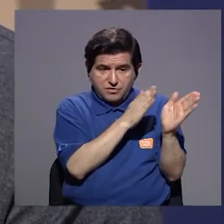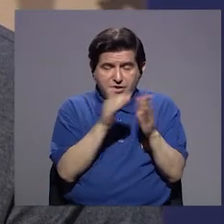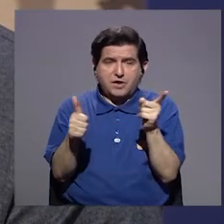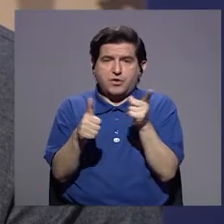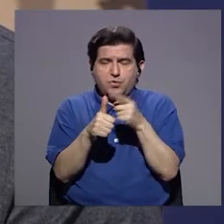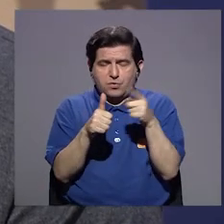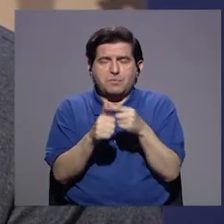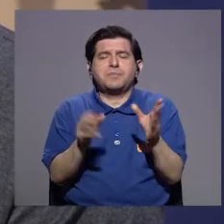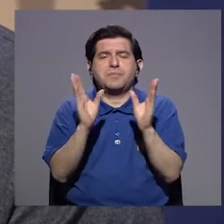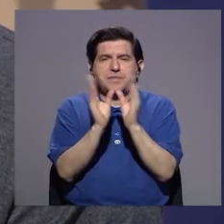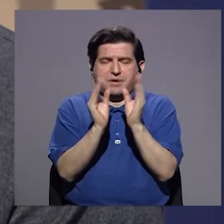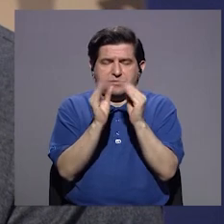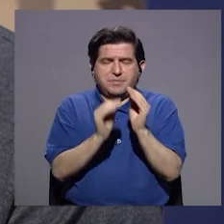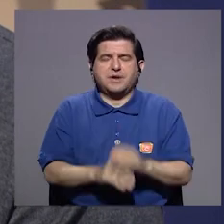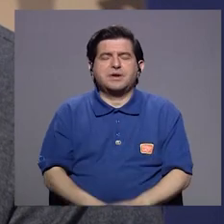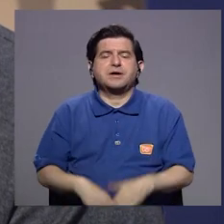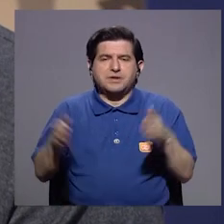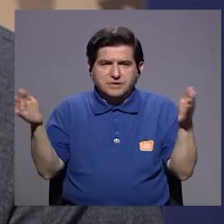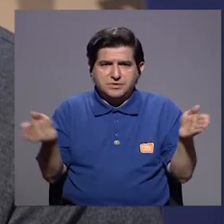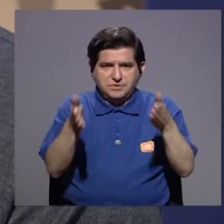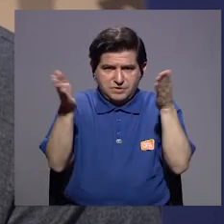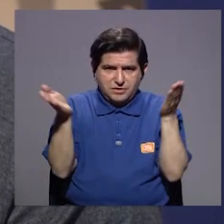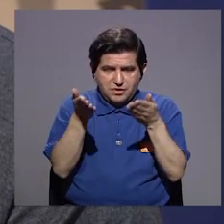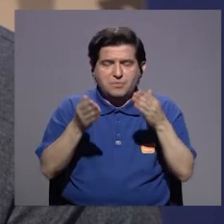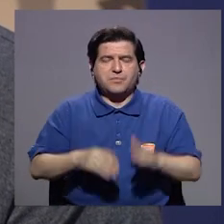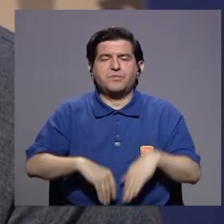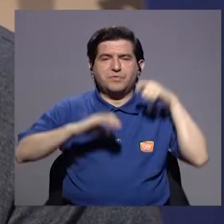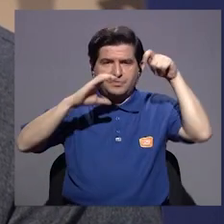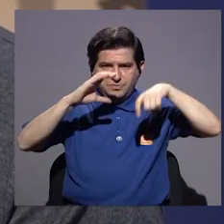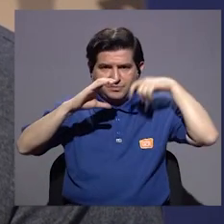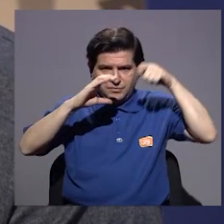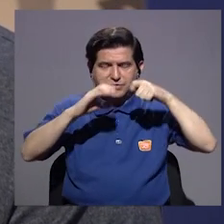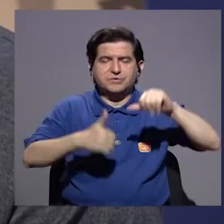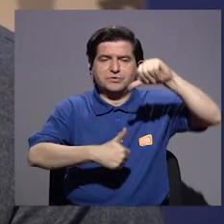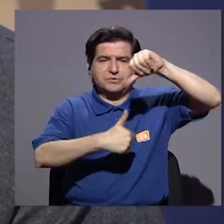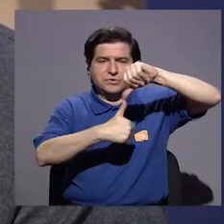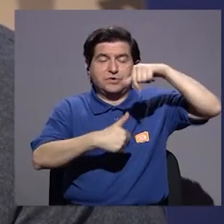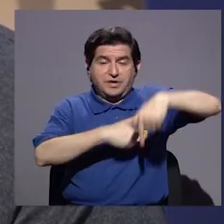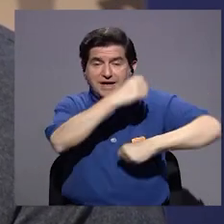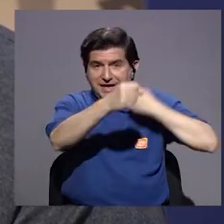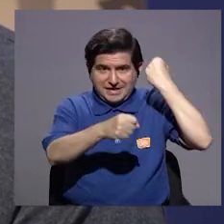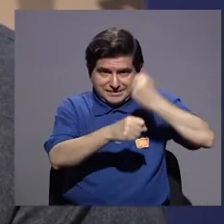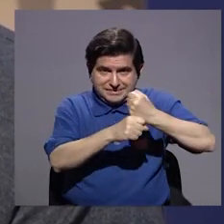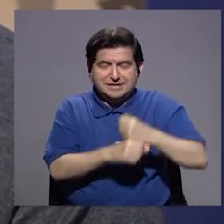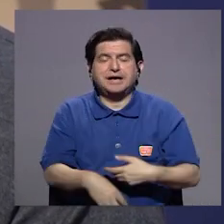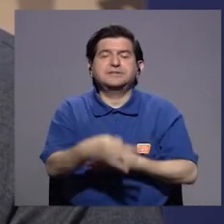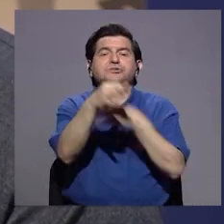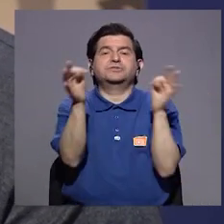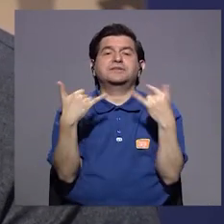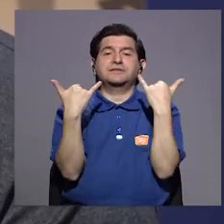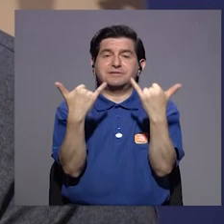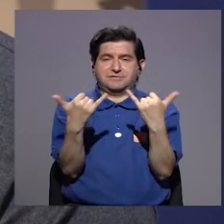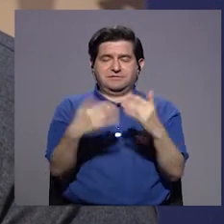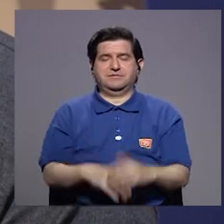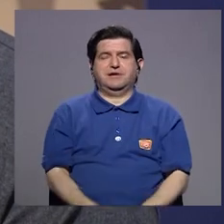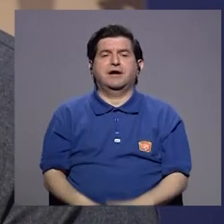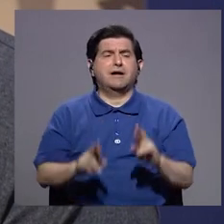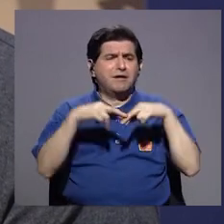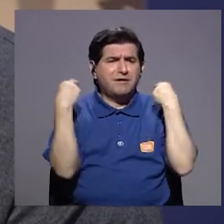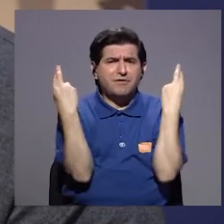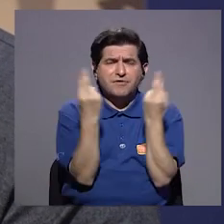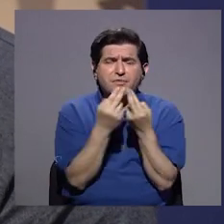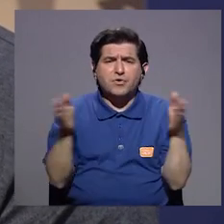el primer seminario de formación de promotores cinematográficos en Centroamérica, y este año se convirtió en un taller donde se